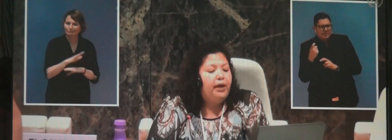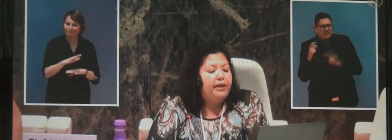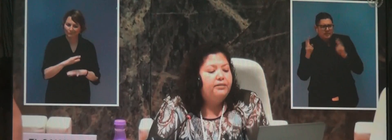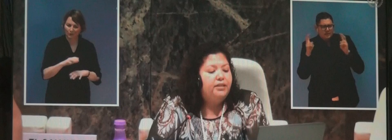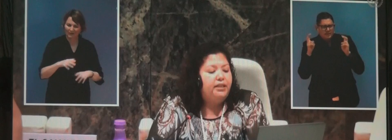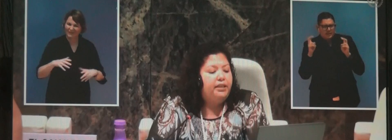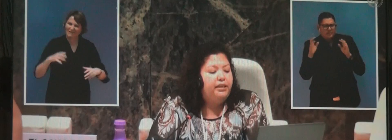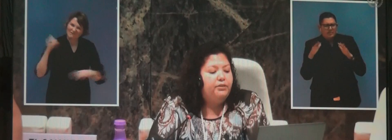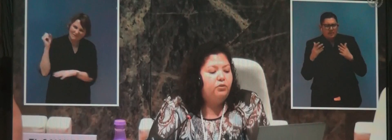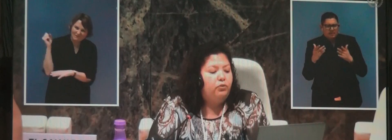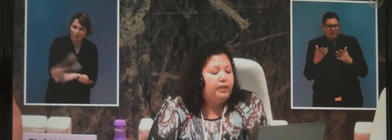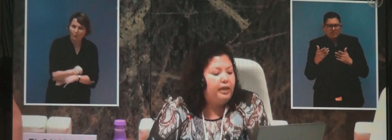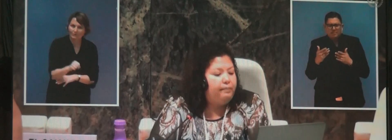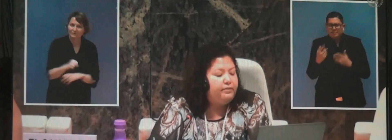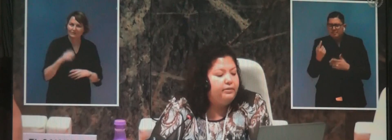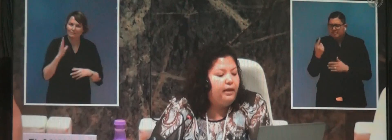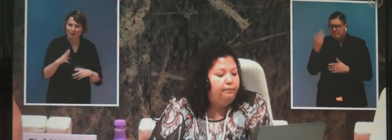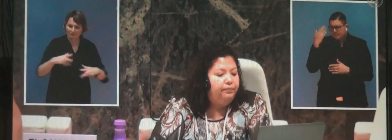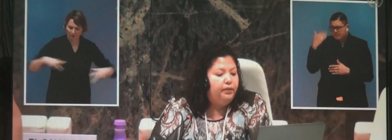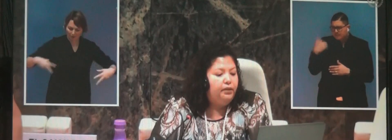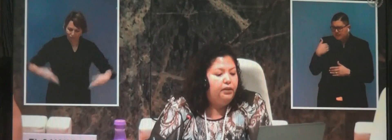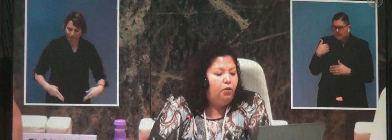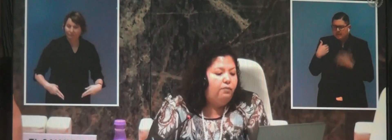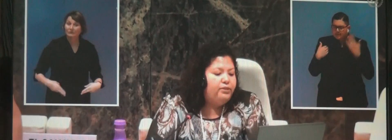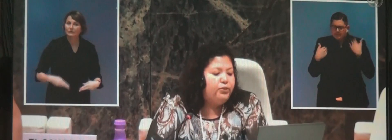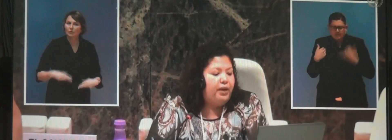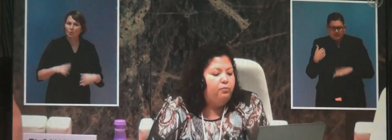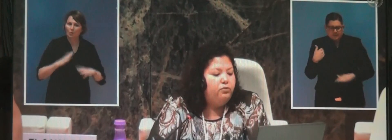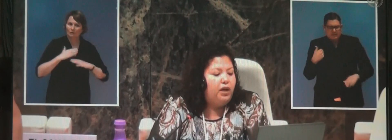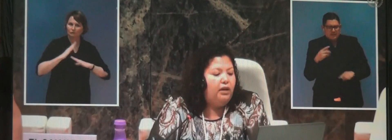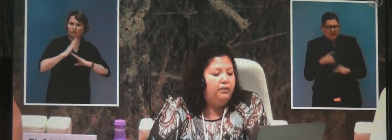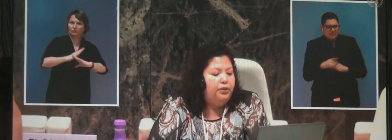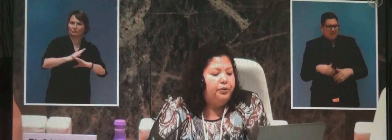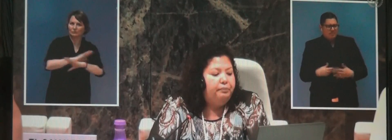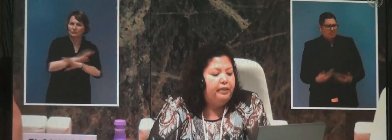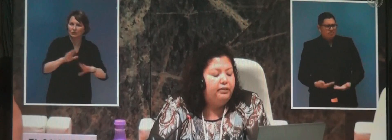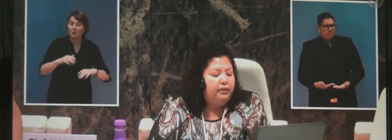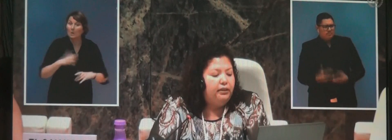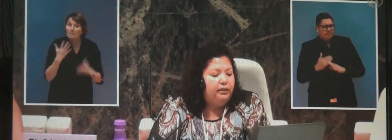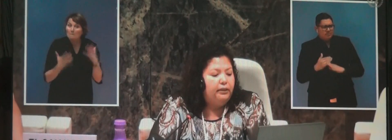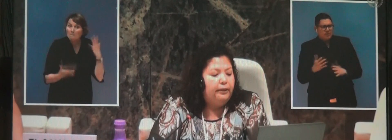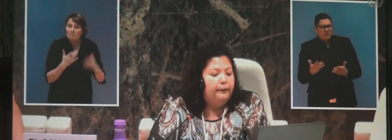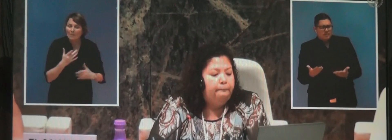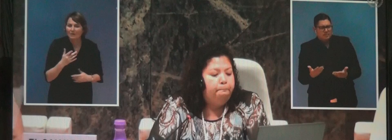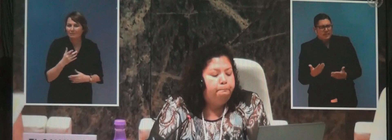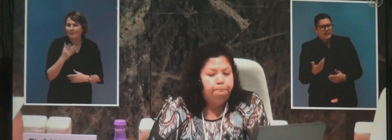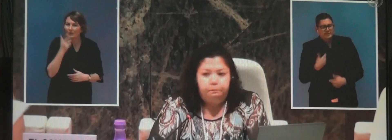en mujeres y niñas con discapacidad. Como mencionamos anteriormente,